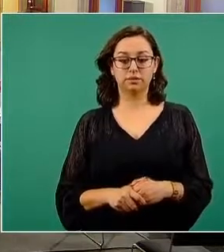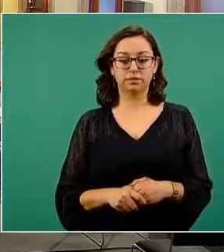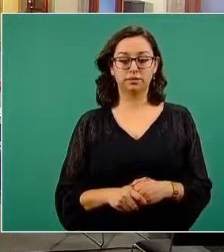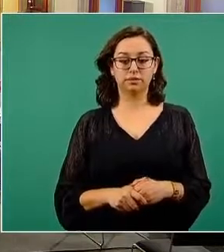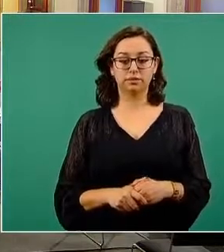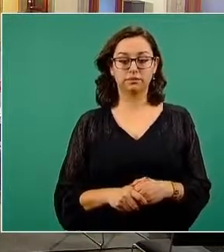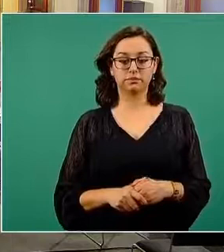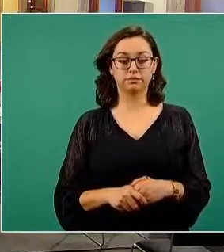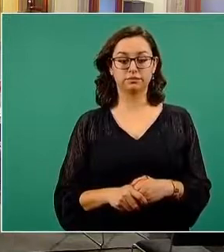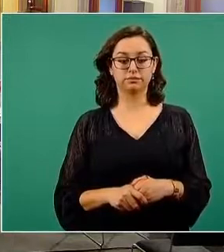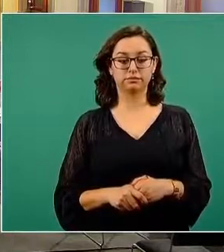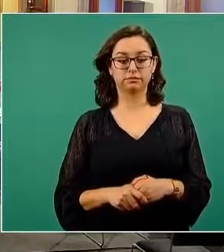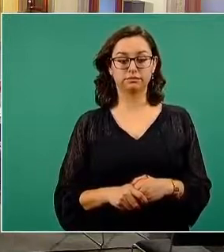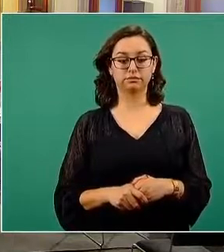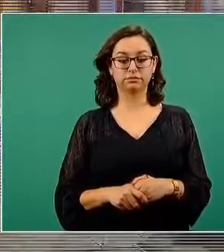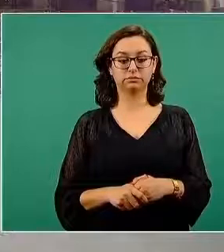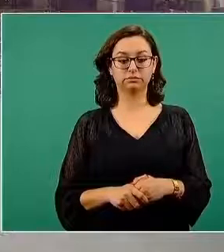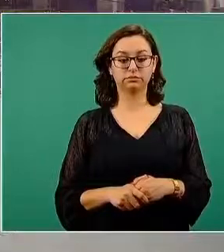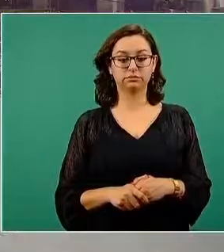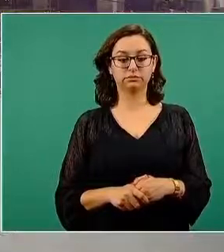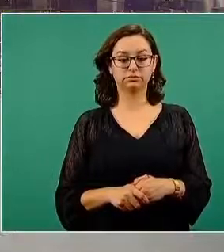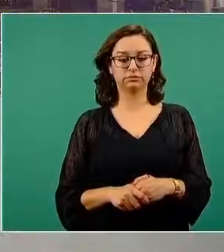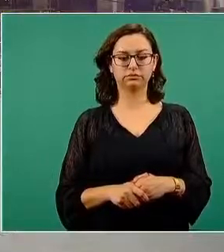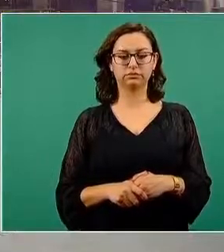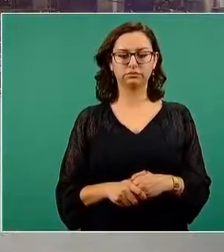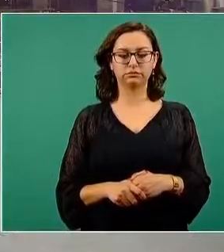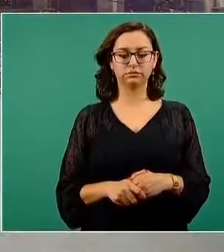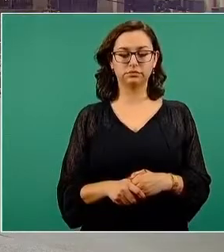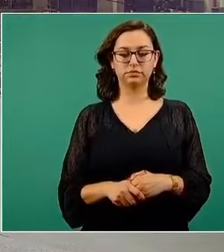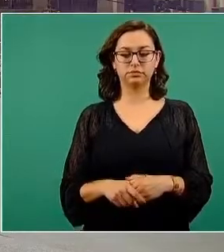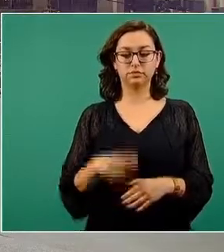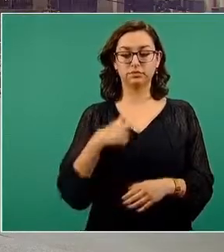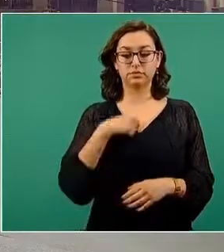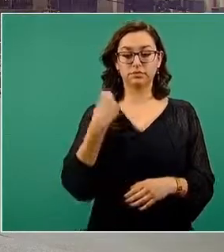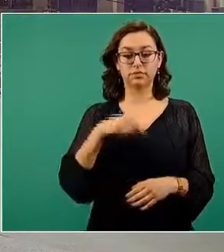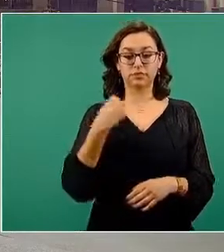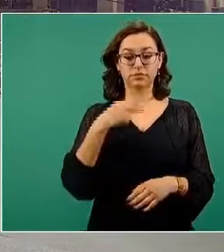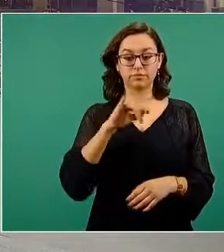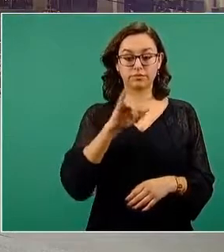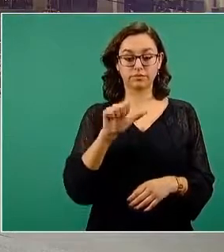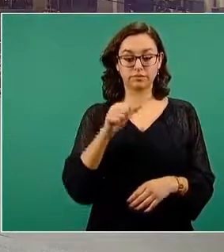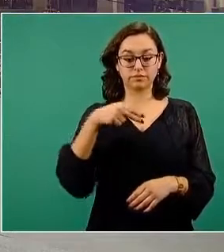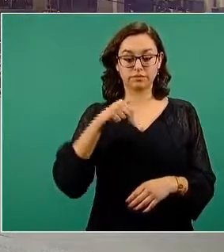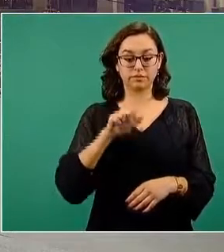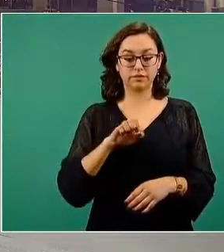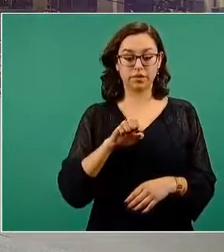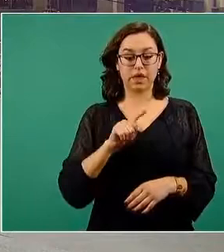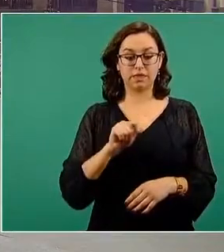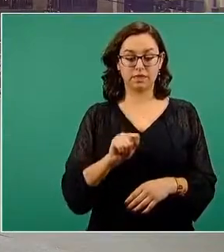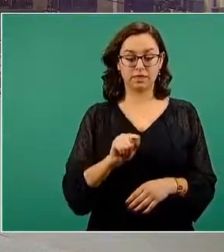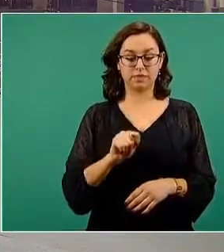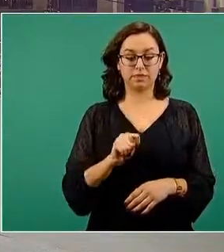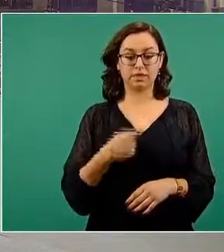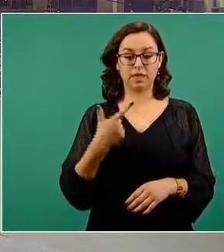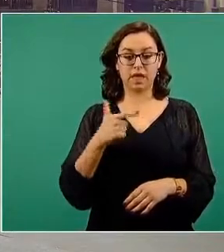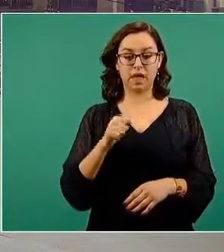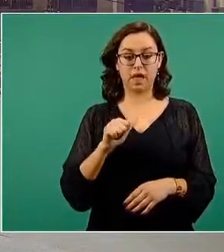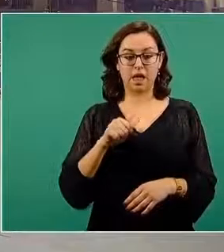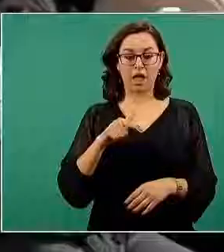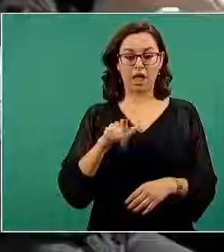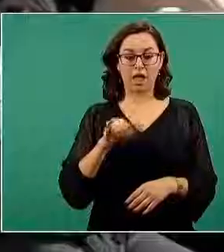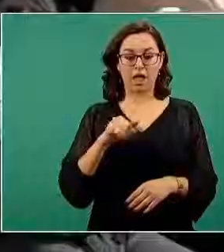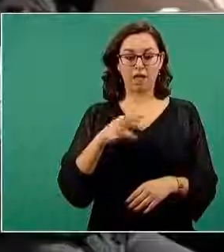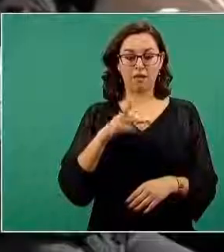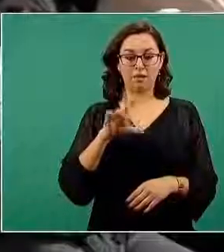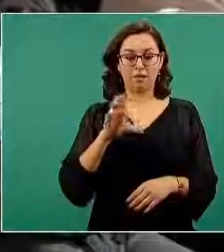Adelante, Janet Galindo, por favor. Gracias. Janet Galindo, de Mundo Farma. Doctor, buenas noches.